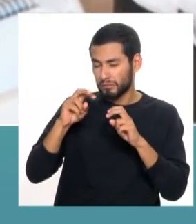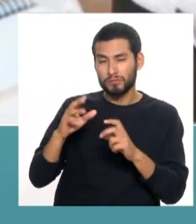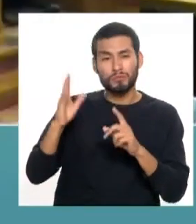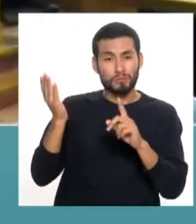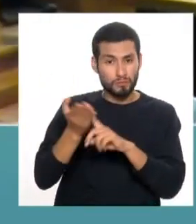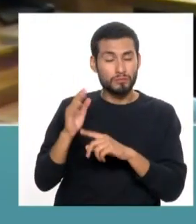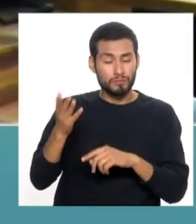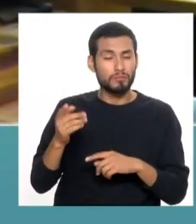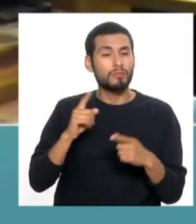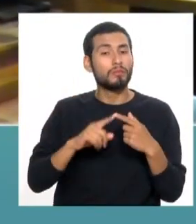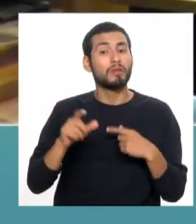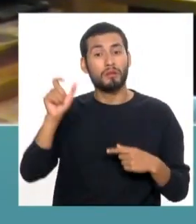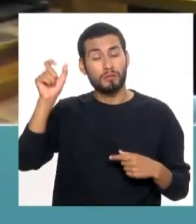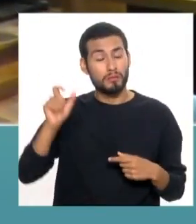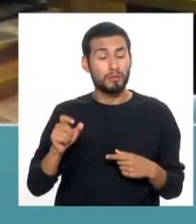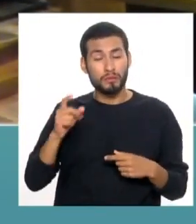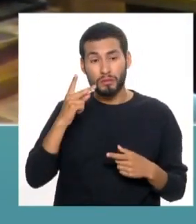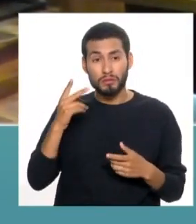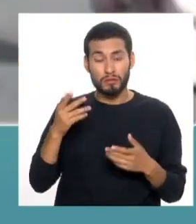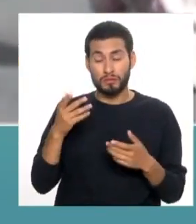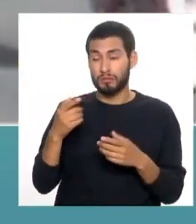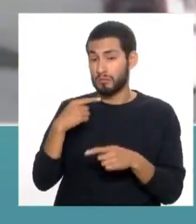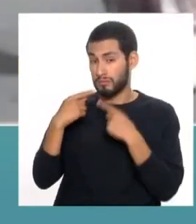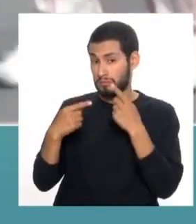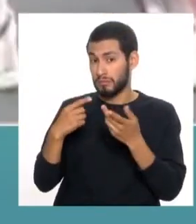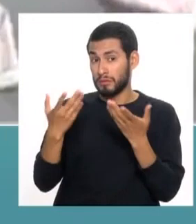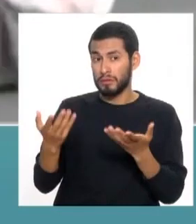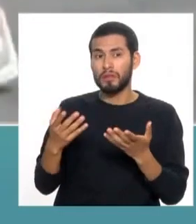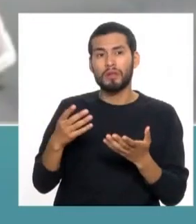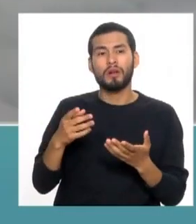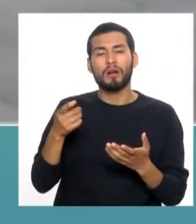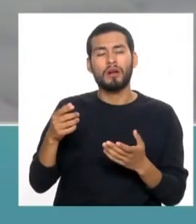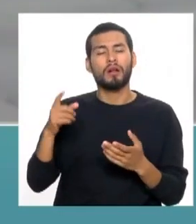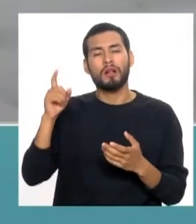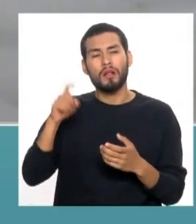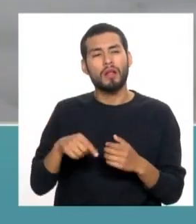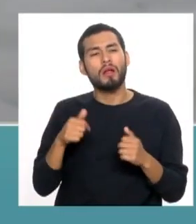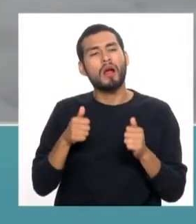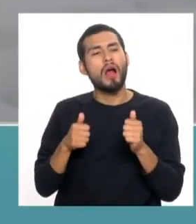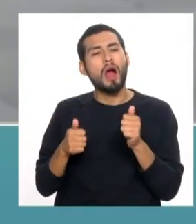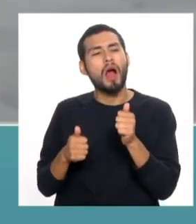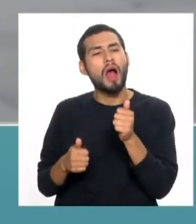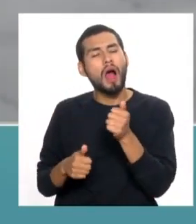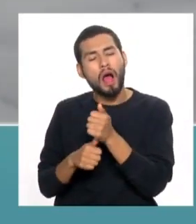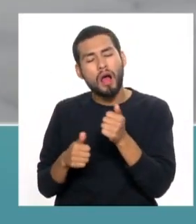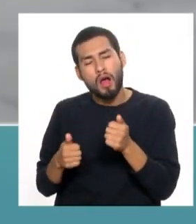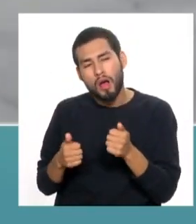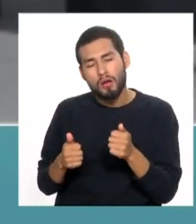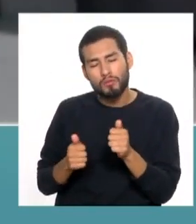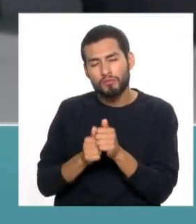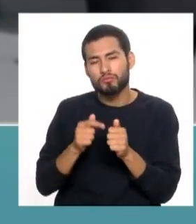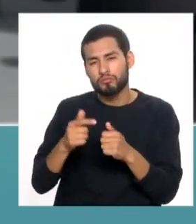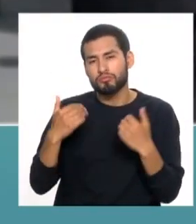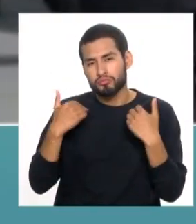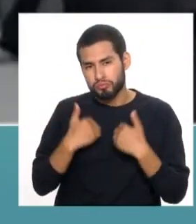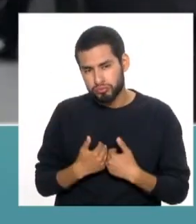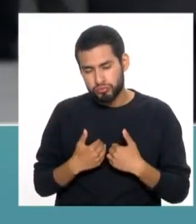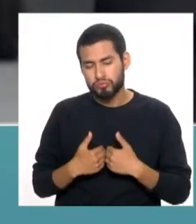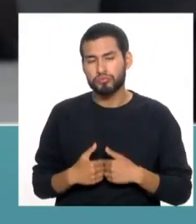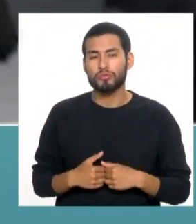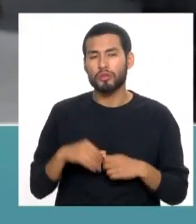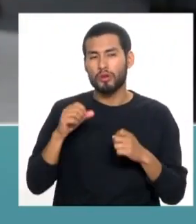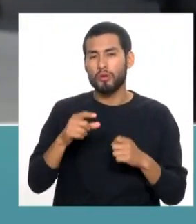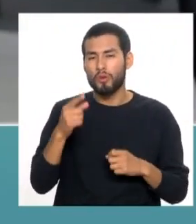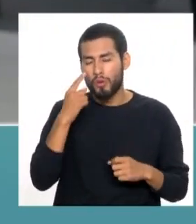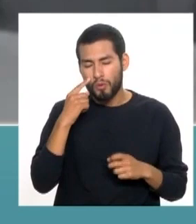que una persona que tenga este hecho que usted me expone pueda ser asesorado por un defensor público, ¿no? Por un abogado que